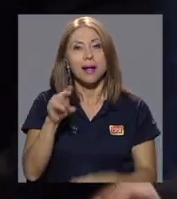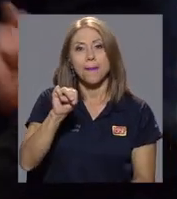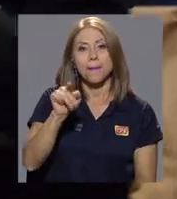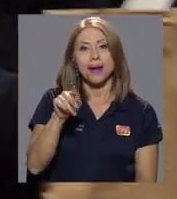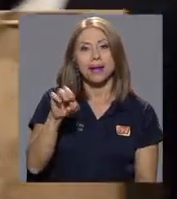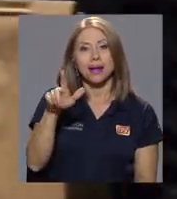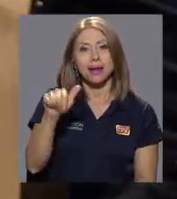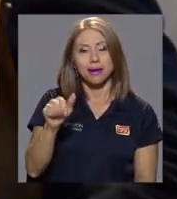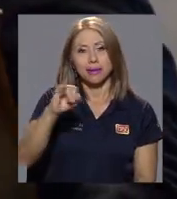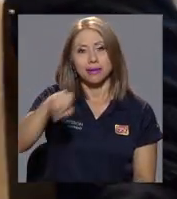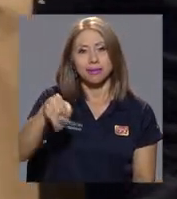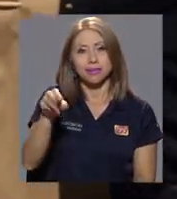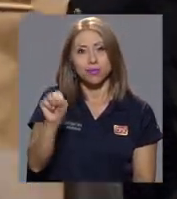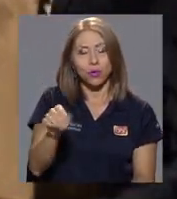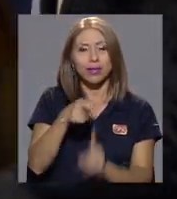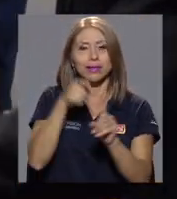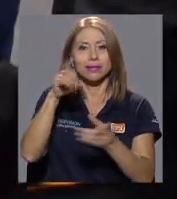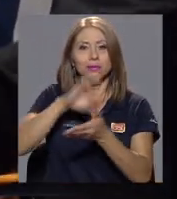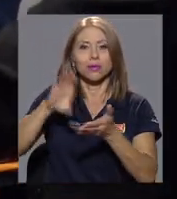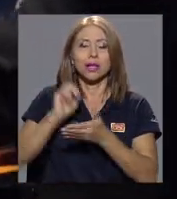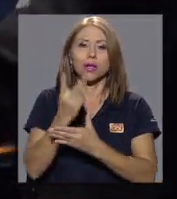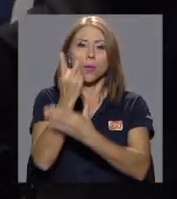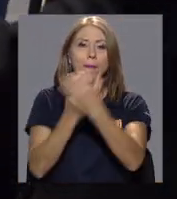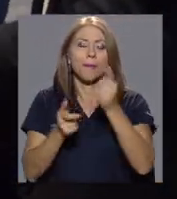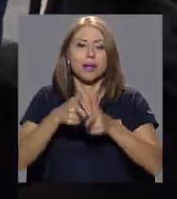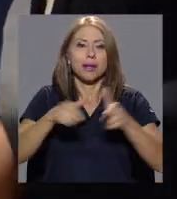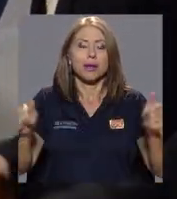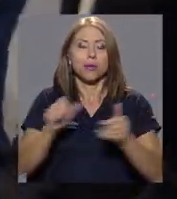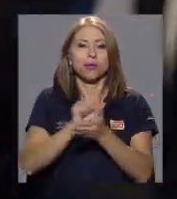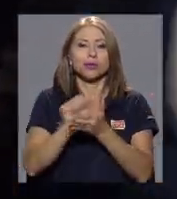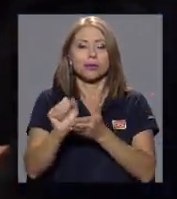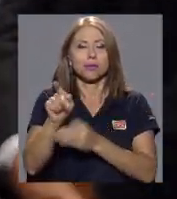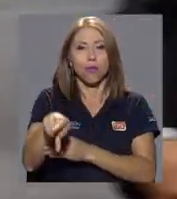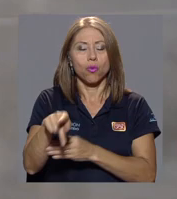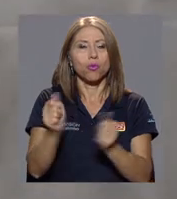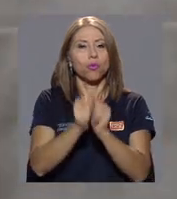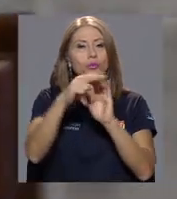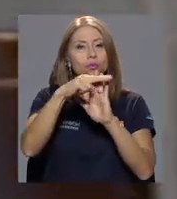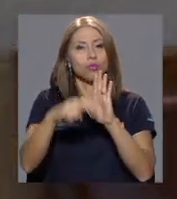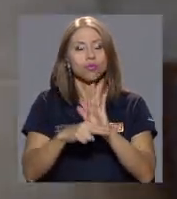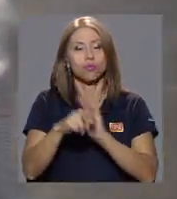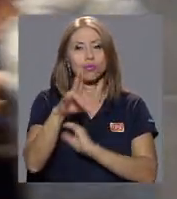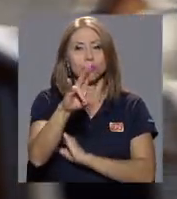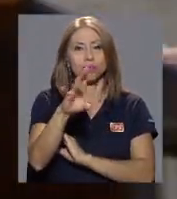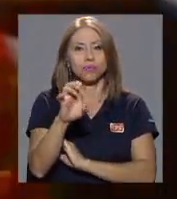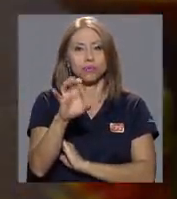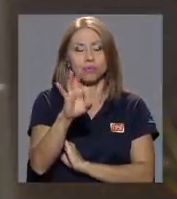ocupado por Mariela Jiménez Monge, del Colegio Bilingüe Saint Paul, con una nota de